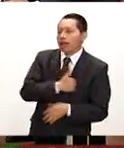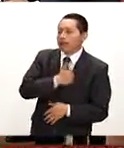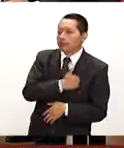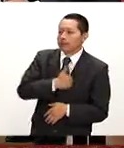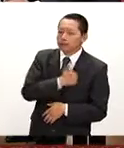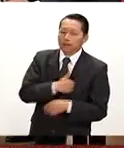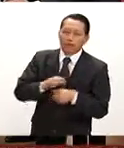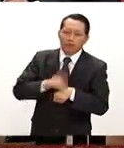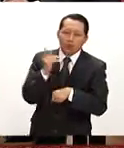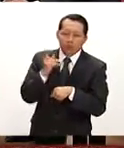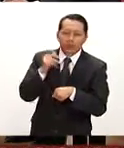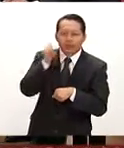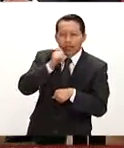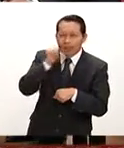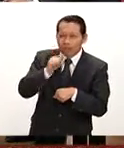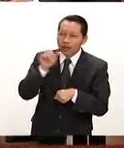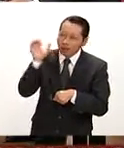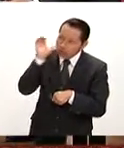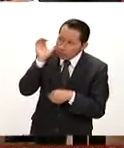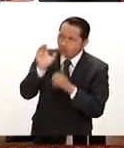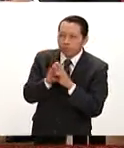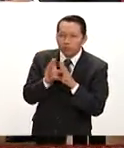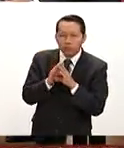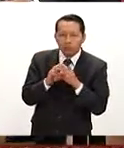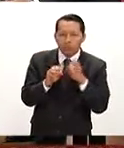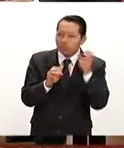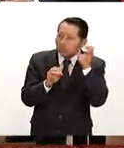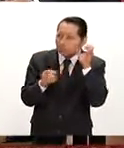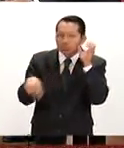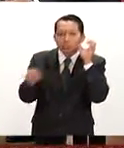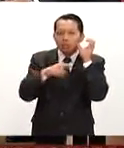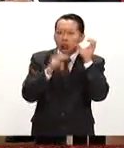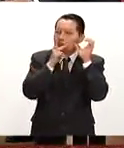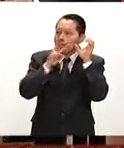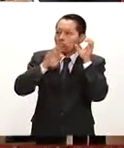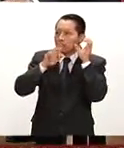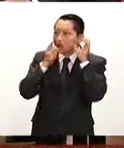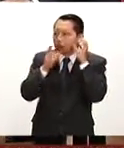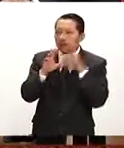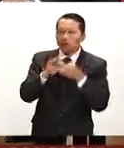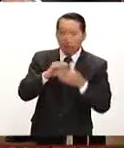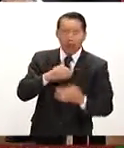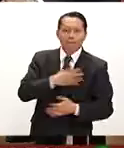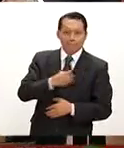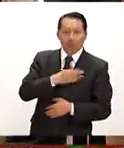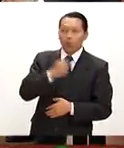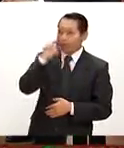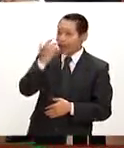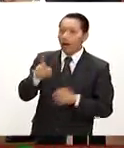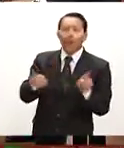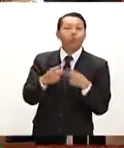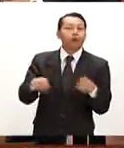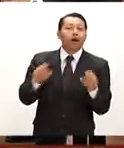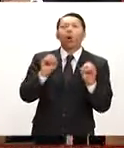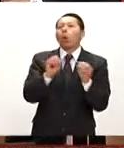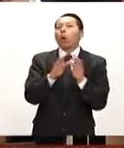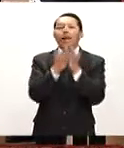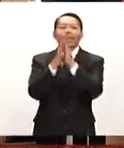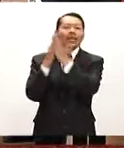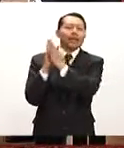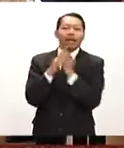desafortunadamente escuchamos expresiones de algunos padres que dicen, mi hijo quiere estudiar música, literatura,